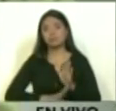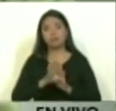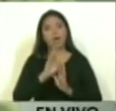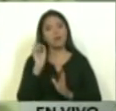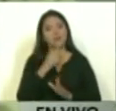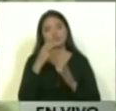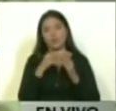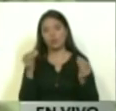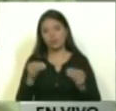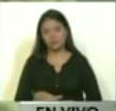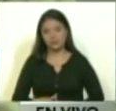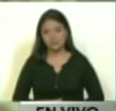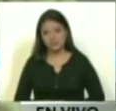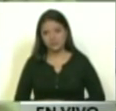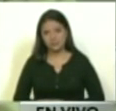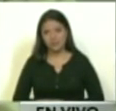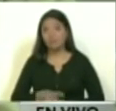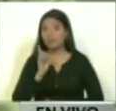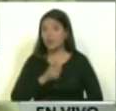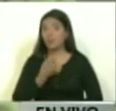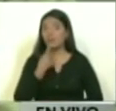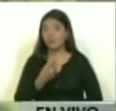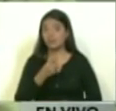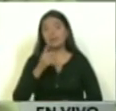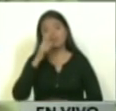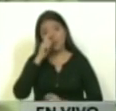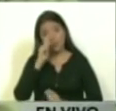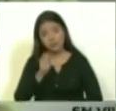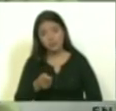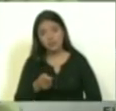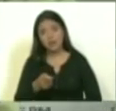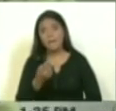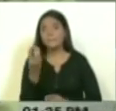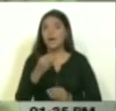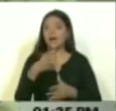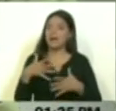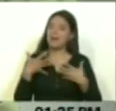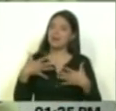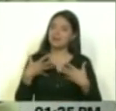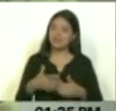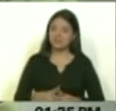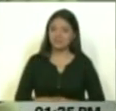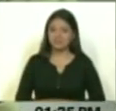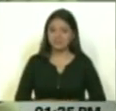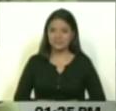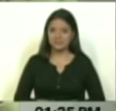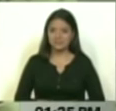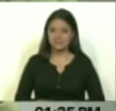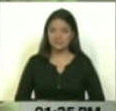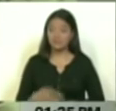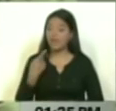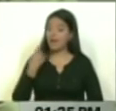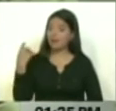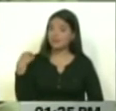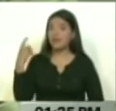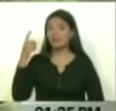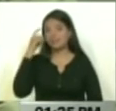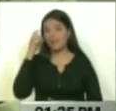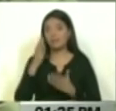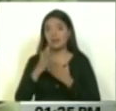nosotros. Tenemos que decir, reconocerlo, además con alegría. Y ayer fue el Día del